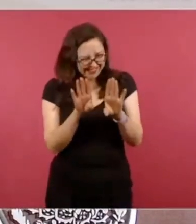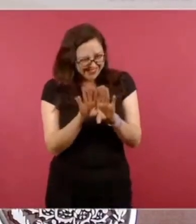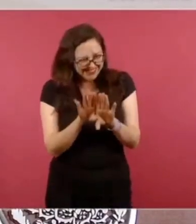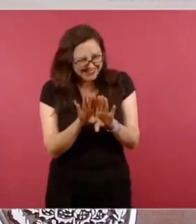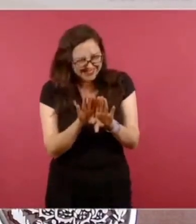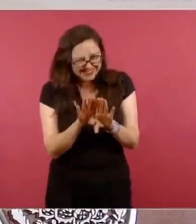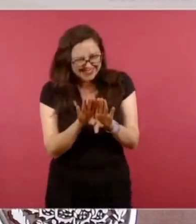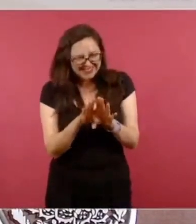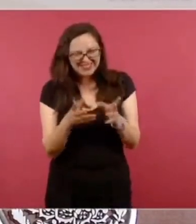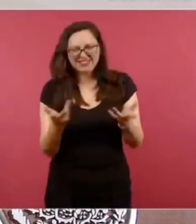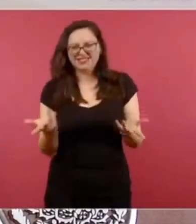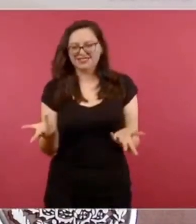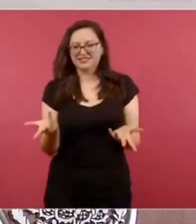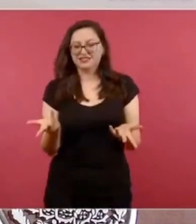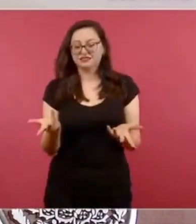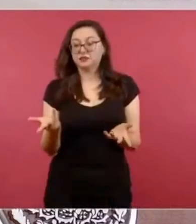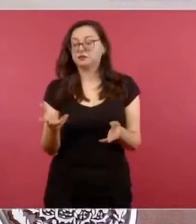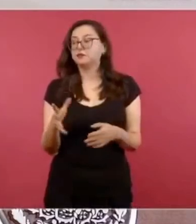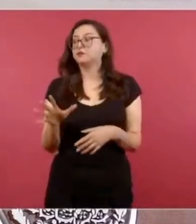a decir